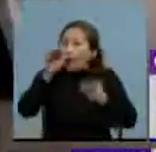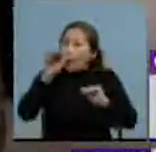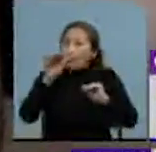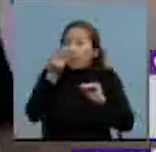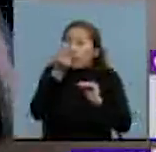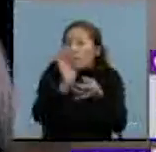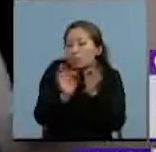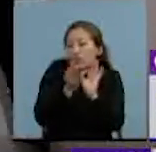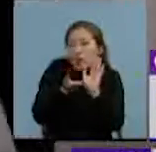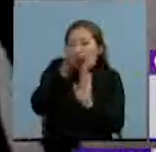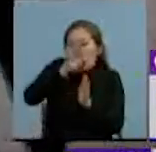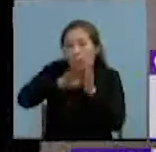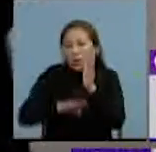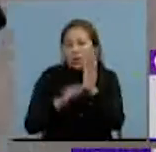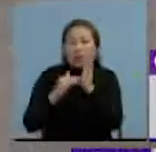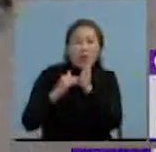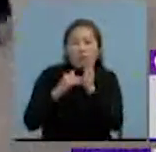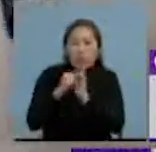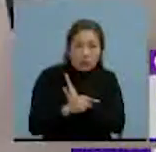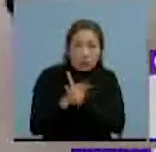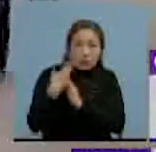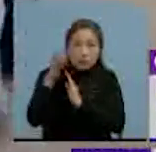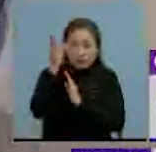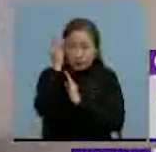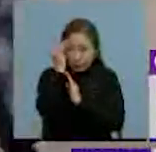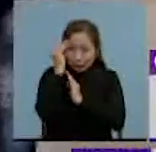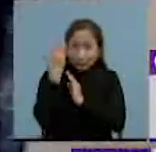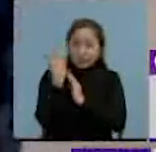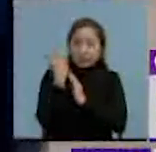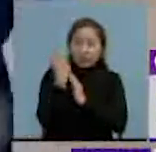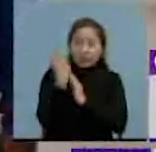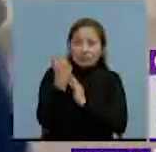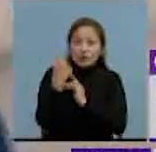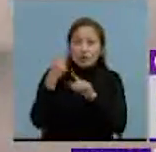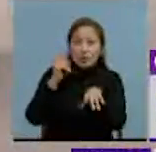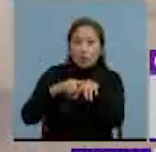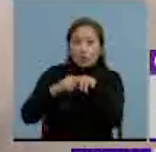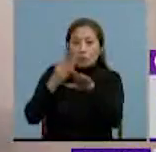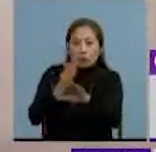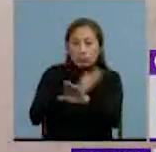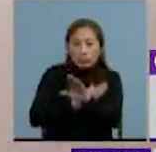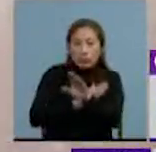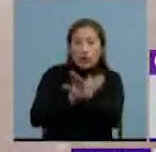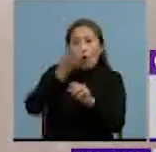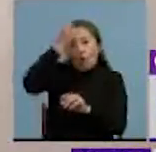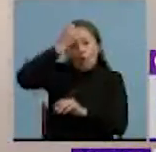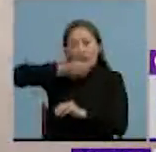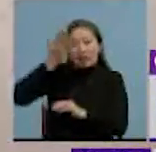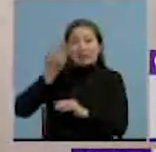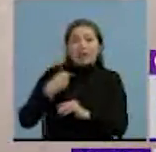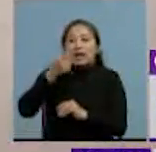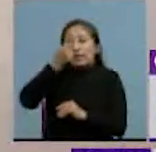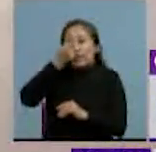más, centavos menos. Recordemos que hace aproximadamente media hora la cotización oficial estaba entre